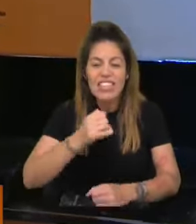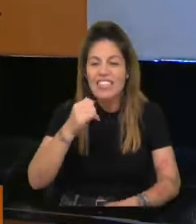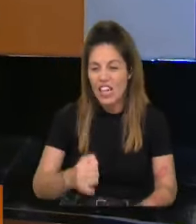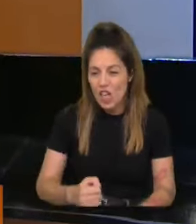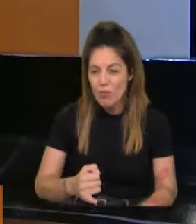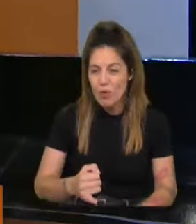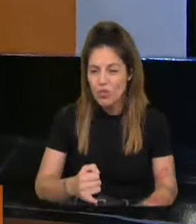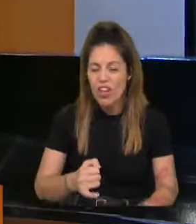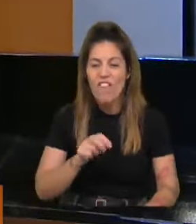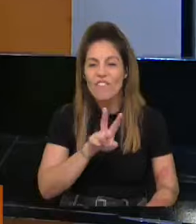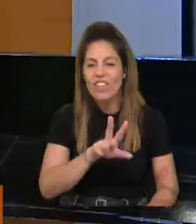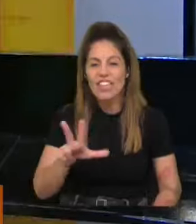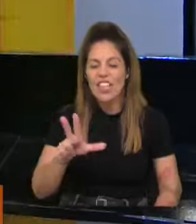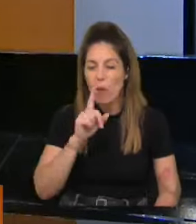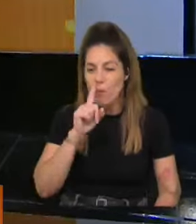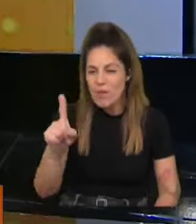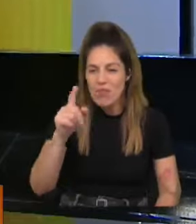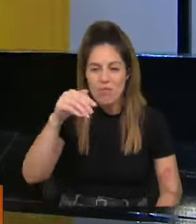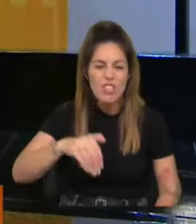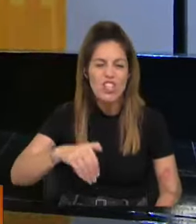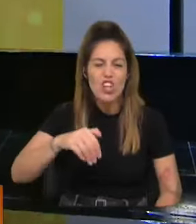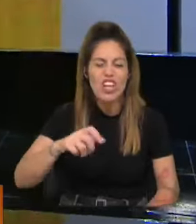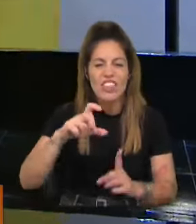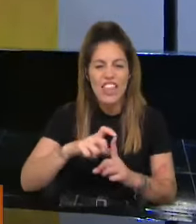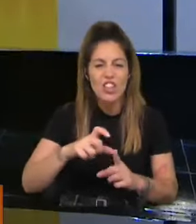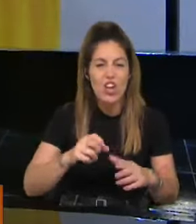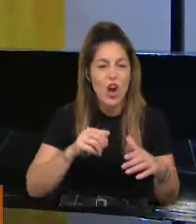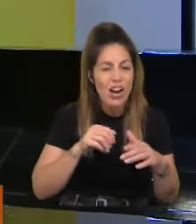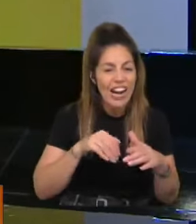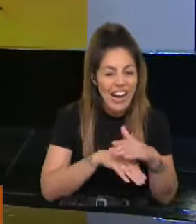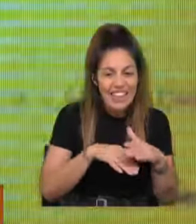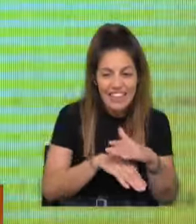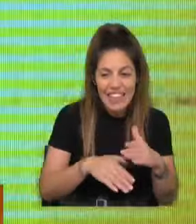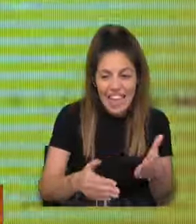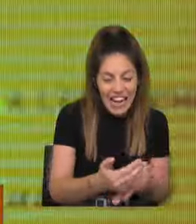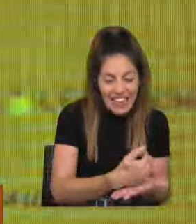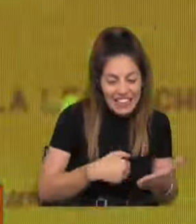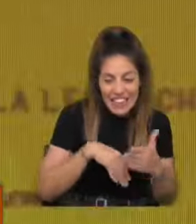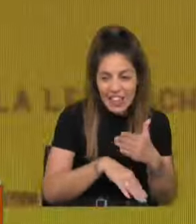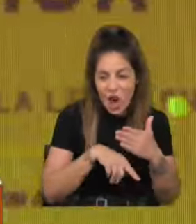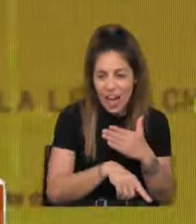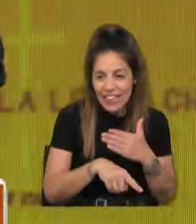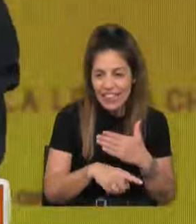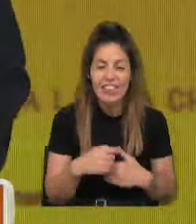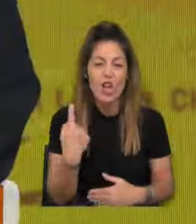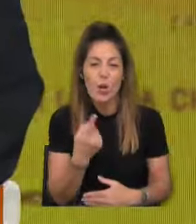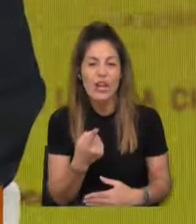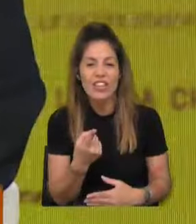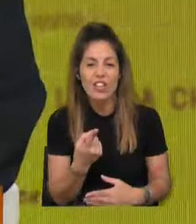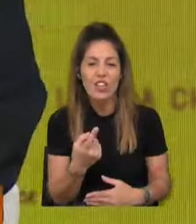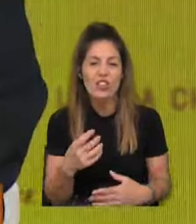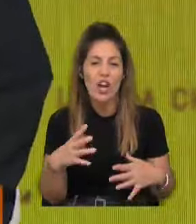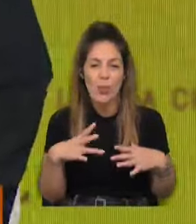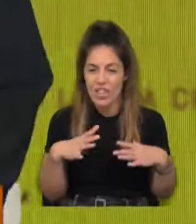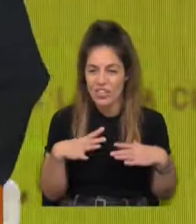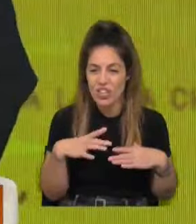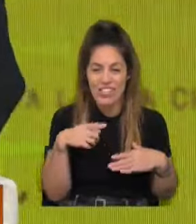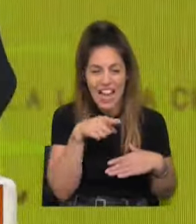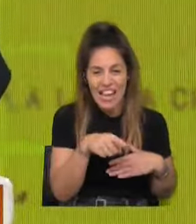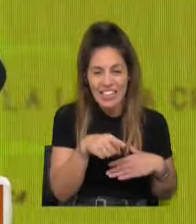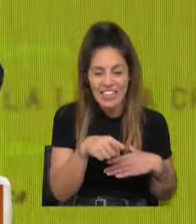menos que 23,000 millones de dólares retenidos de nuestros ahos jubilatorios en el marco de las afap